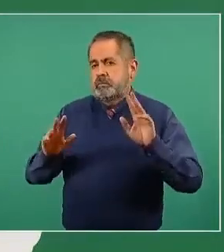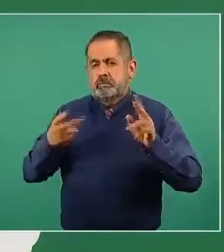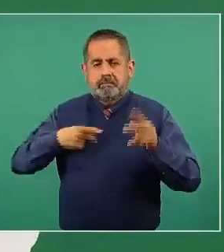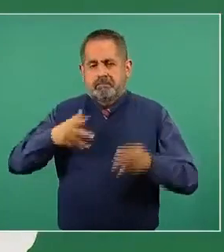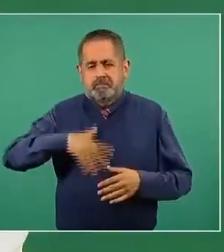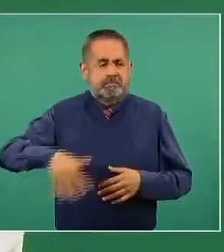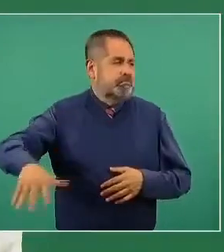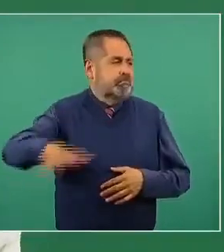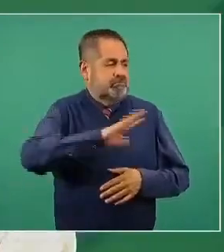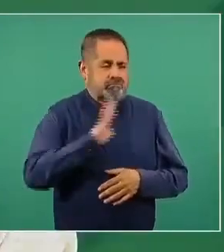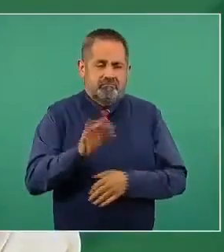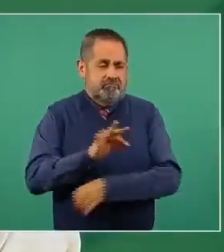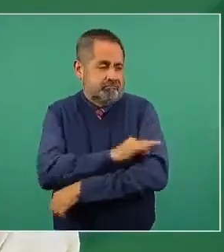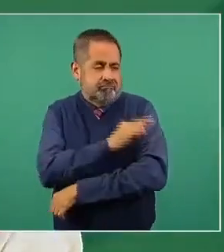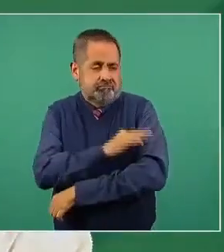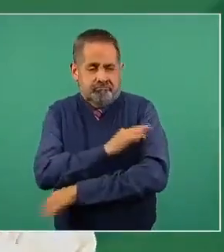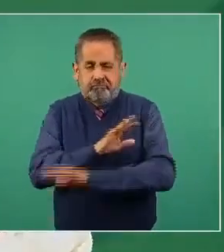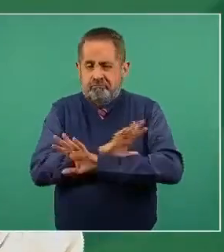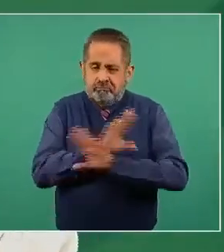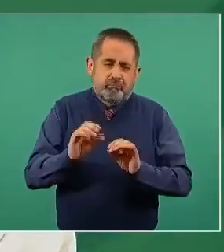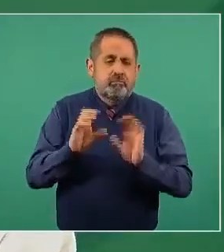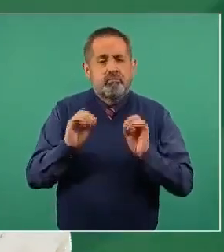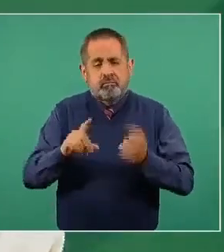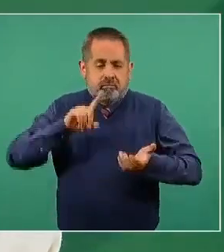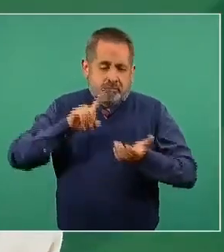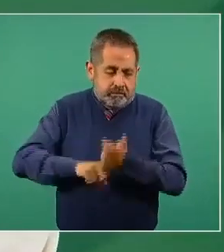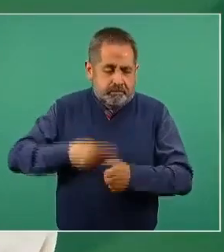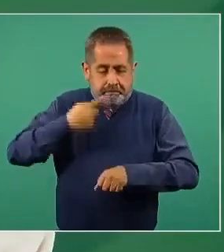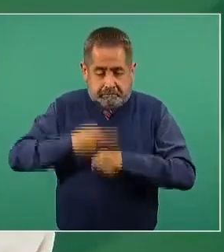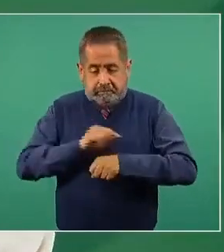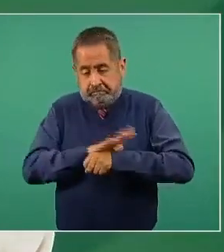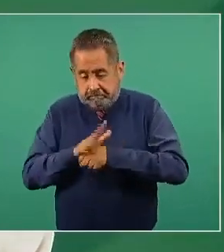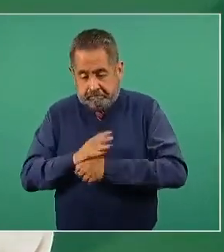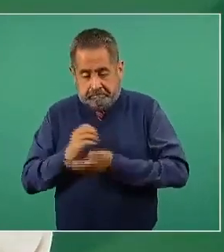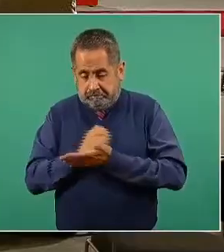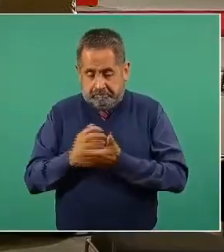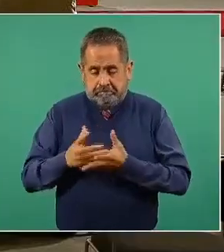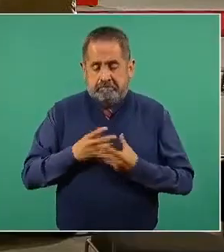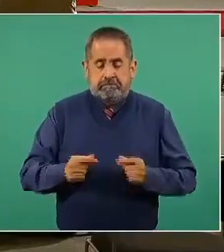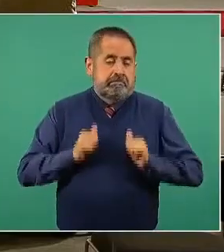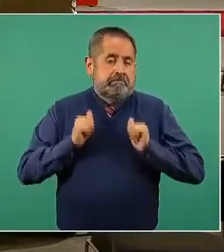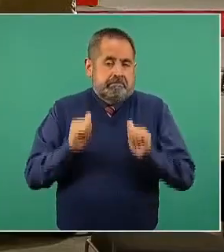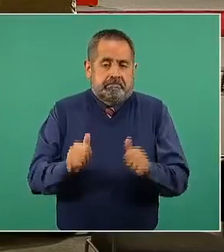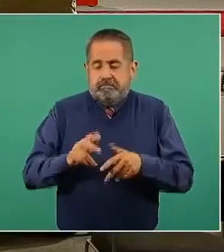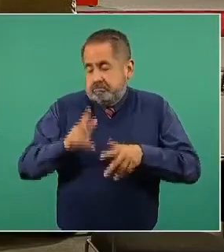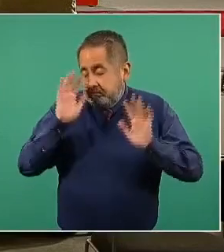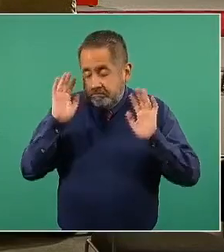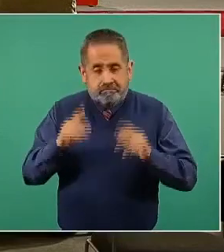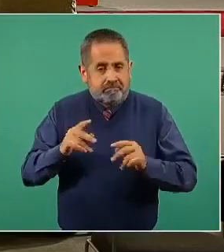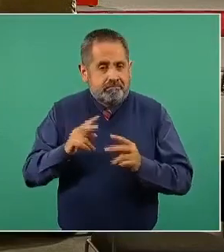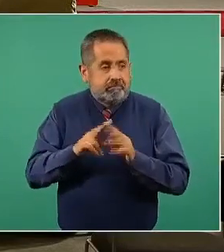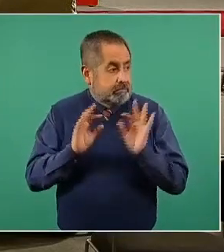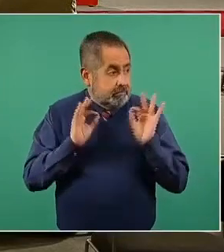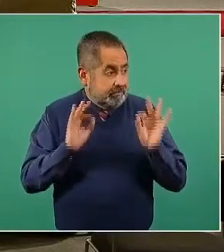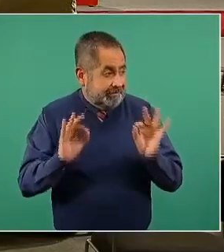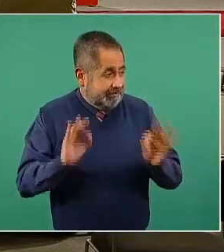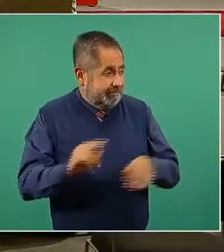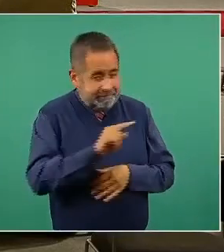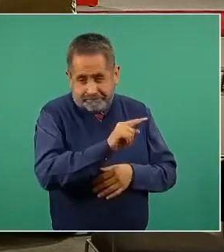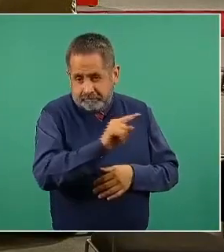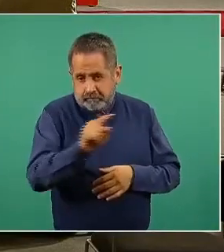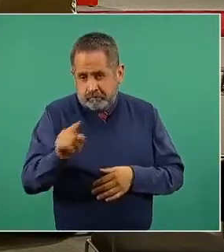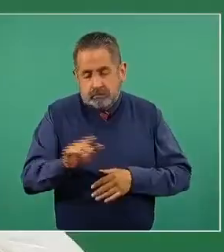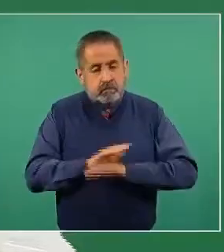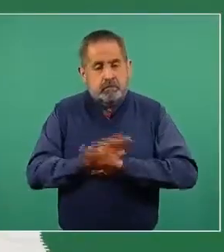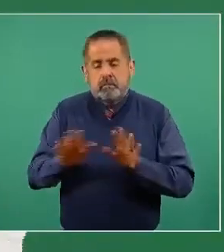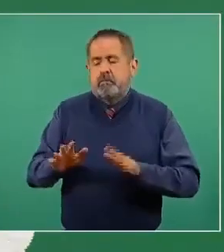personas inmunes, ya sea por historia de infección, ya sea por vacunación o por ambas, y la